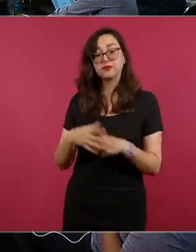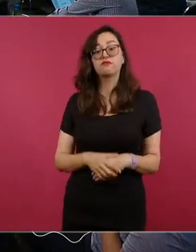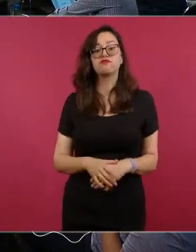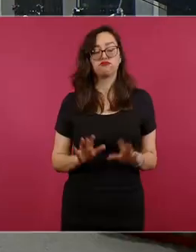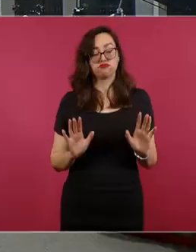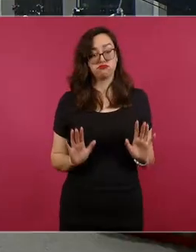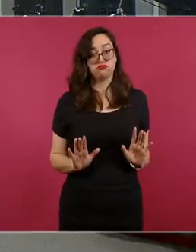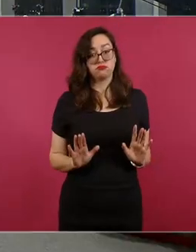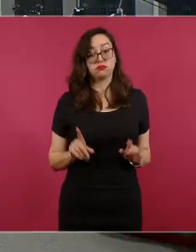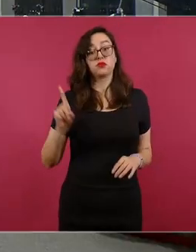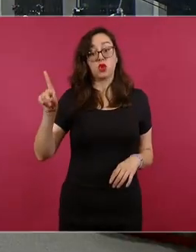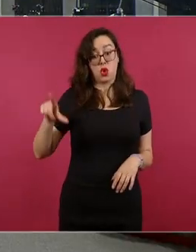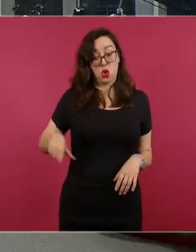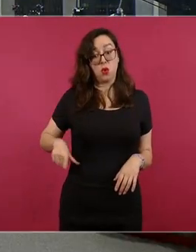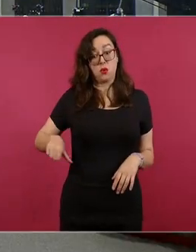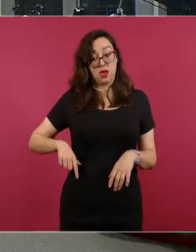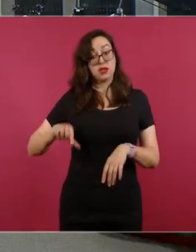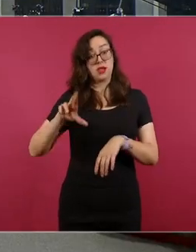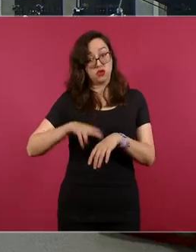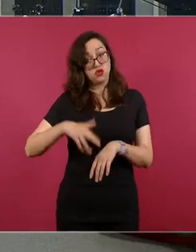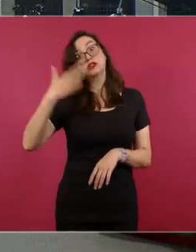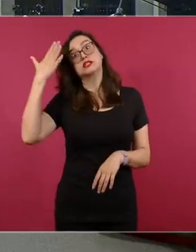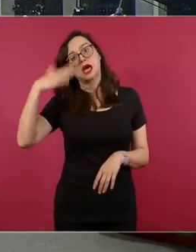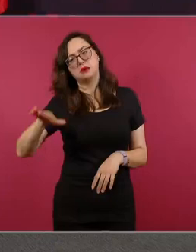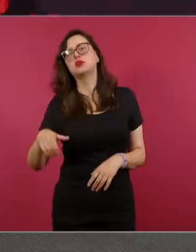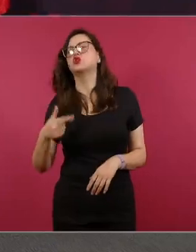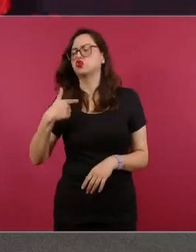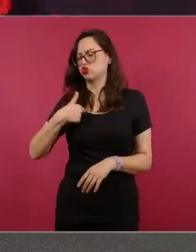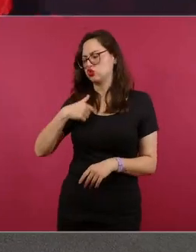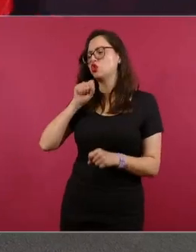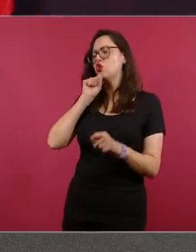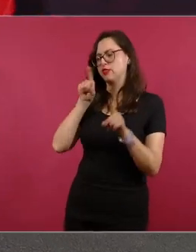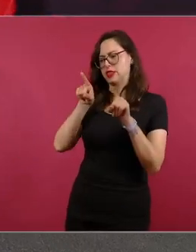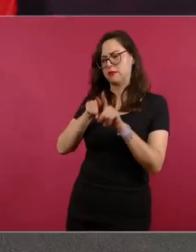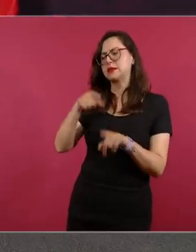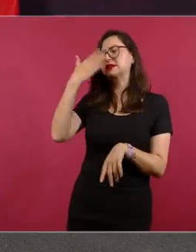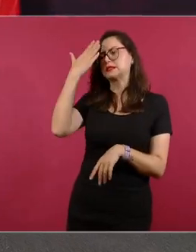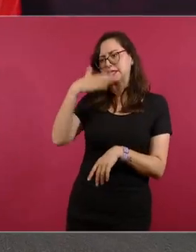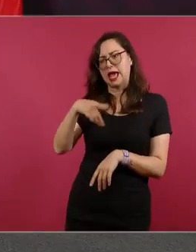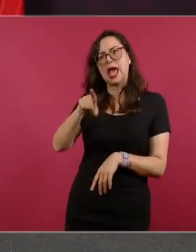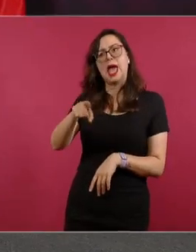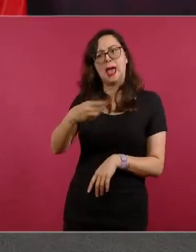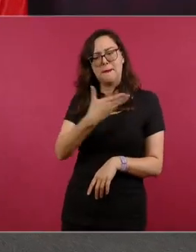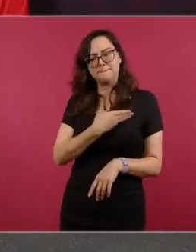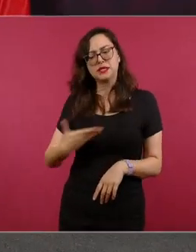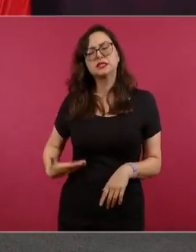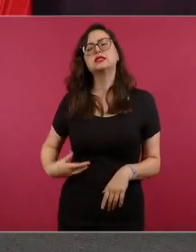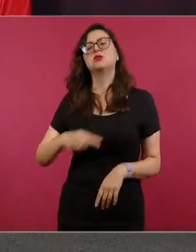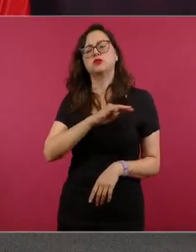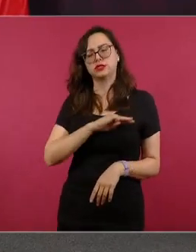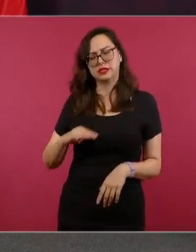gobernador. Yo yo también. Y esto vemos que sí puedan ayudar. El presidente municipal ha ayudado